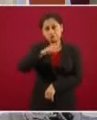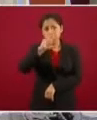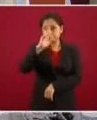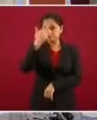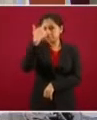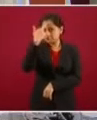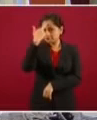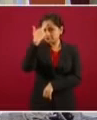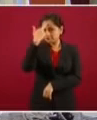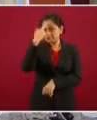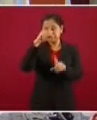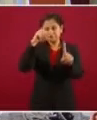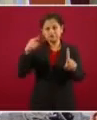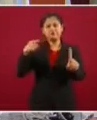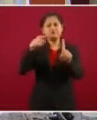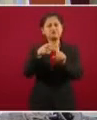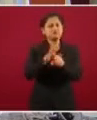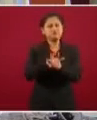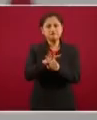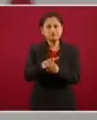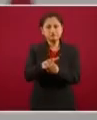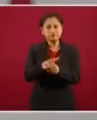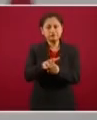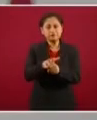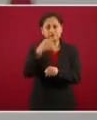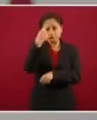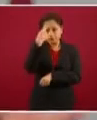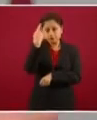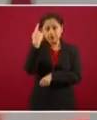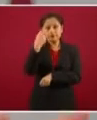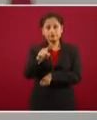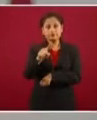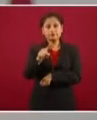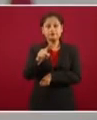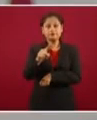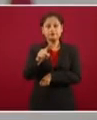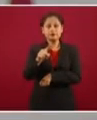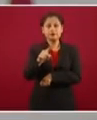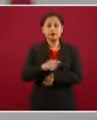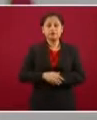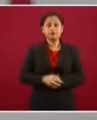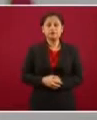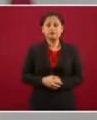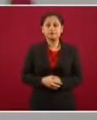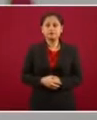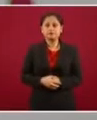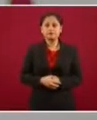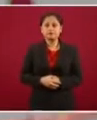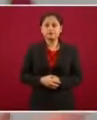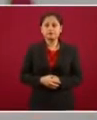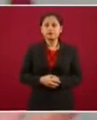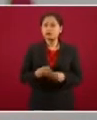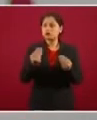tienen como propósito lograr la reducción masiva de la movilidad,